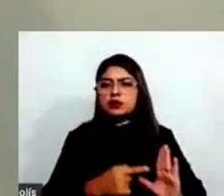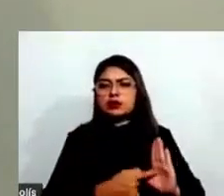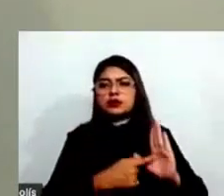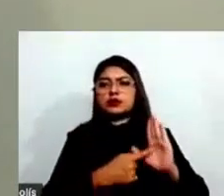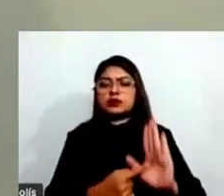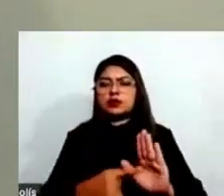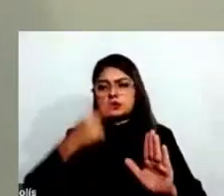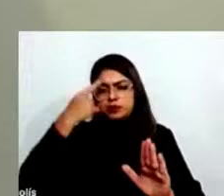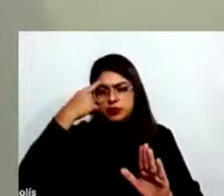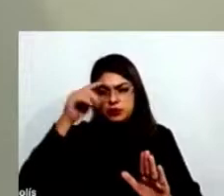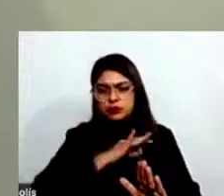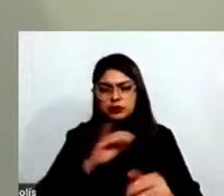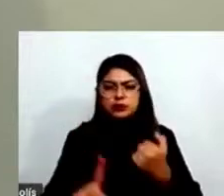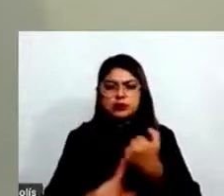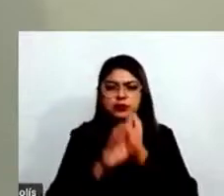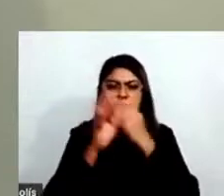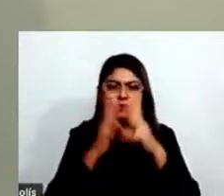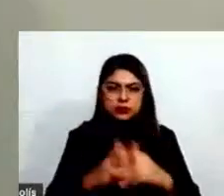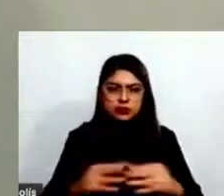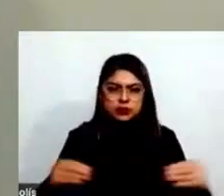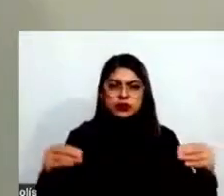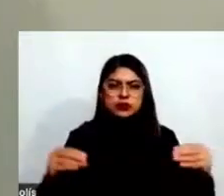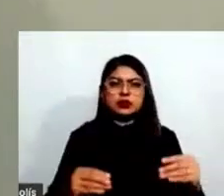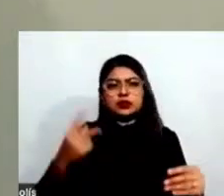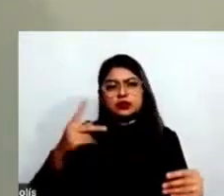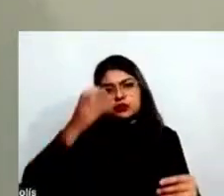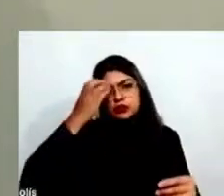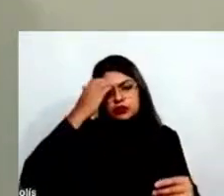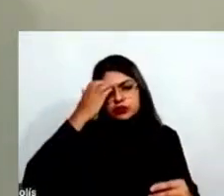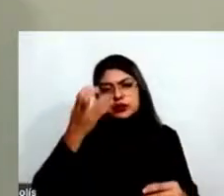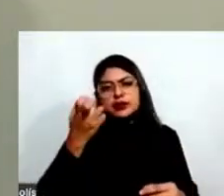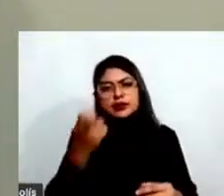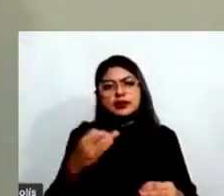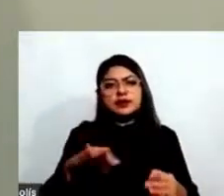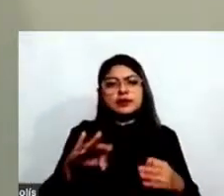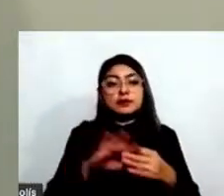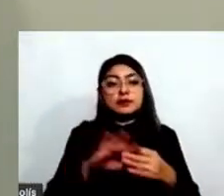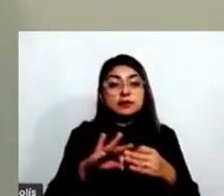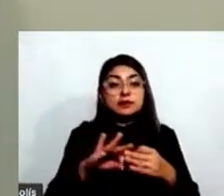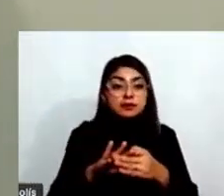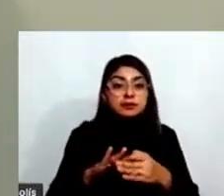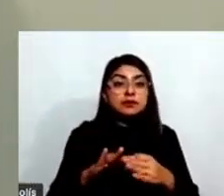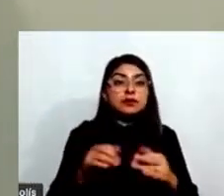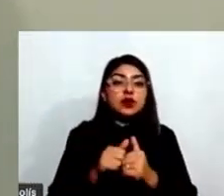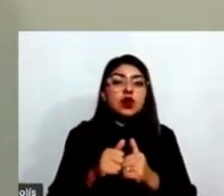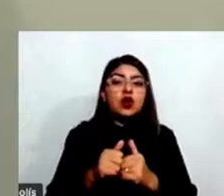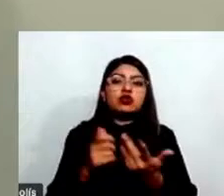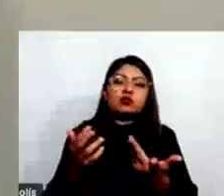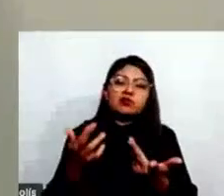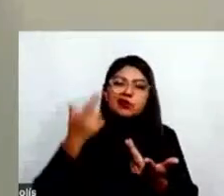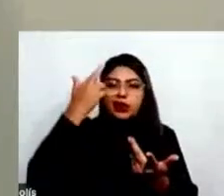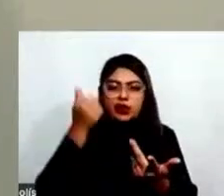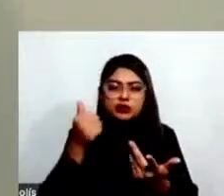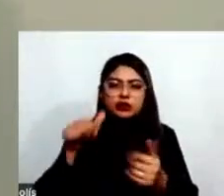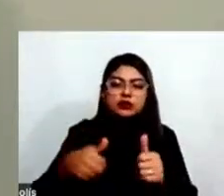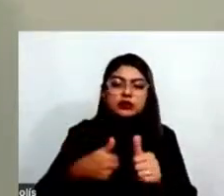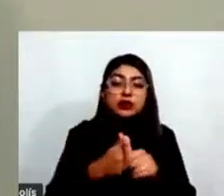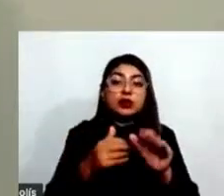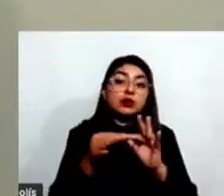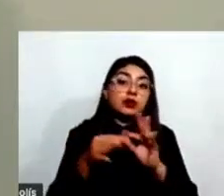a su conocimiento, usualmente bajo argumentos de seguridad nacional y